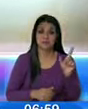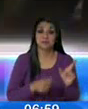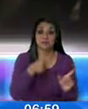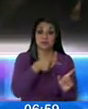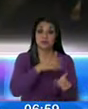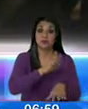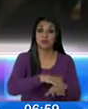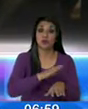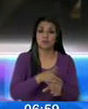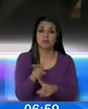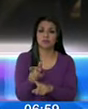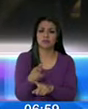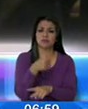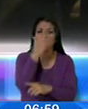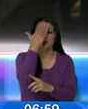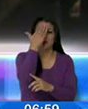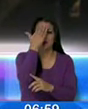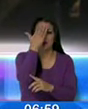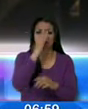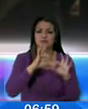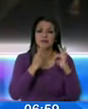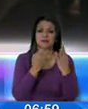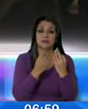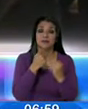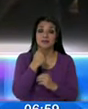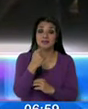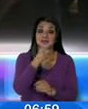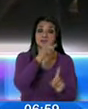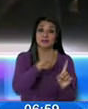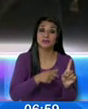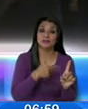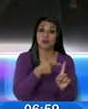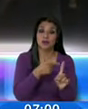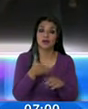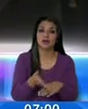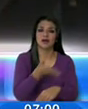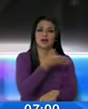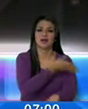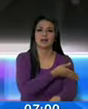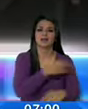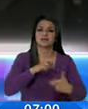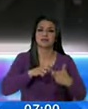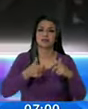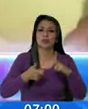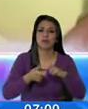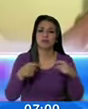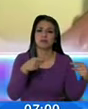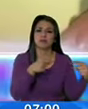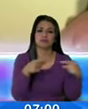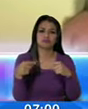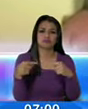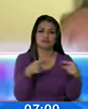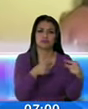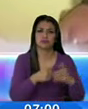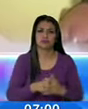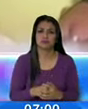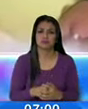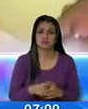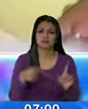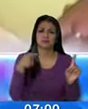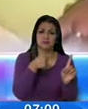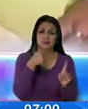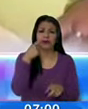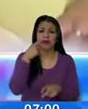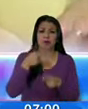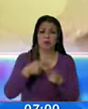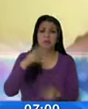identificado. La familia acusa directamente a un sujeto con quien el difunto tenía problemas. El que le mate es el Mario, el